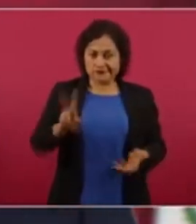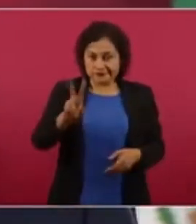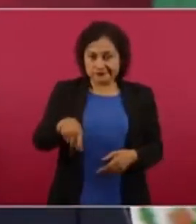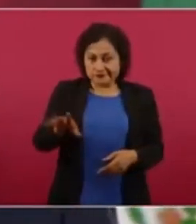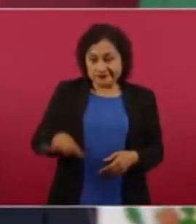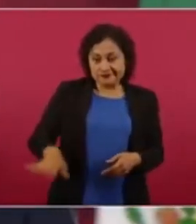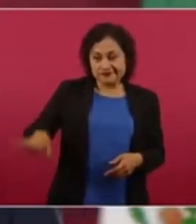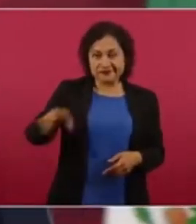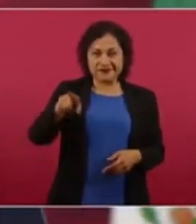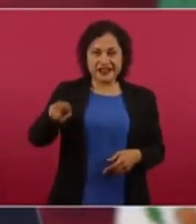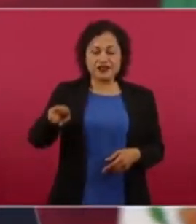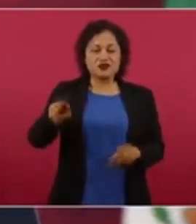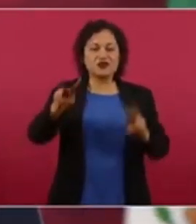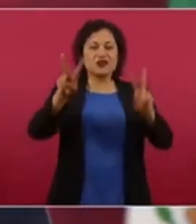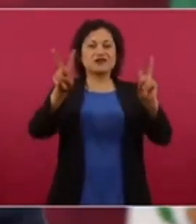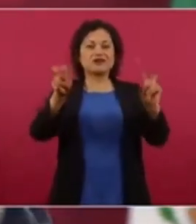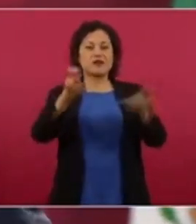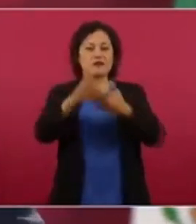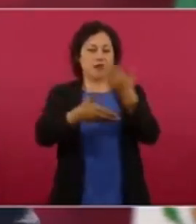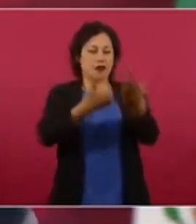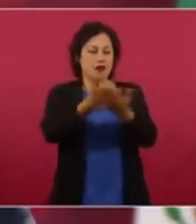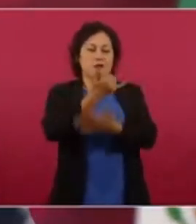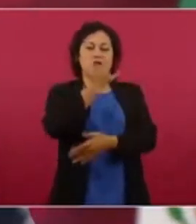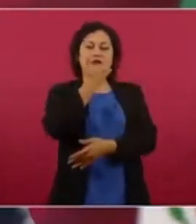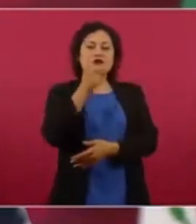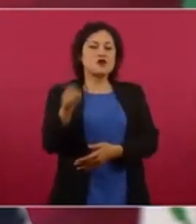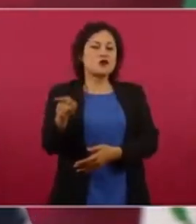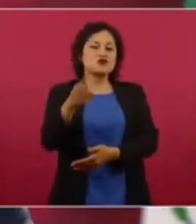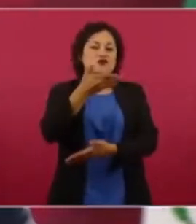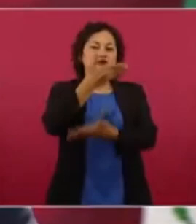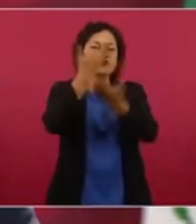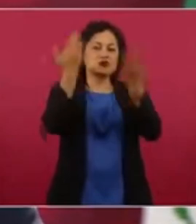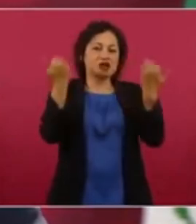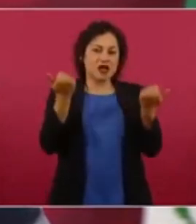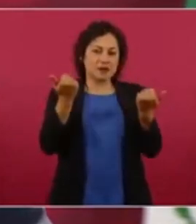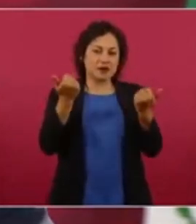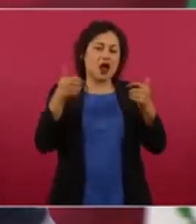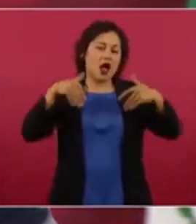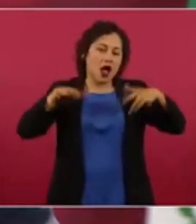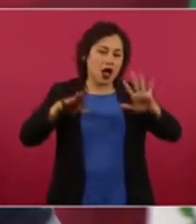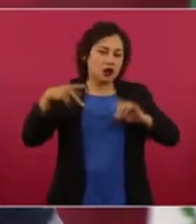no hay el perdón, aunque sean católicos,